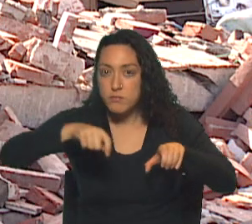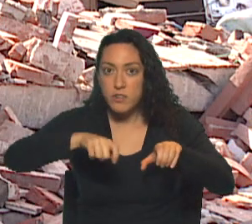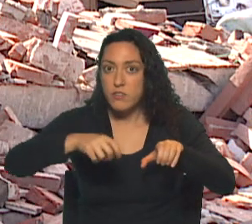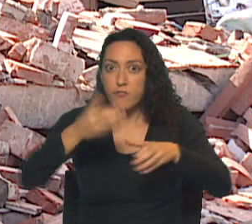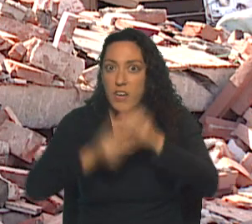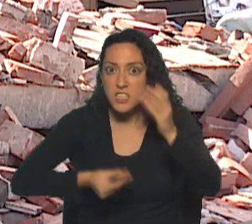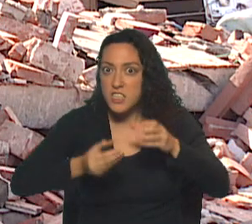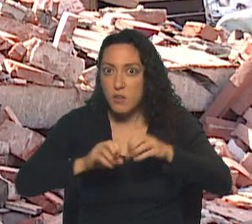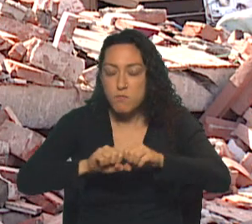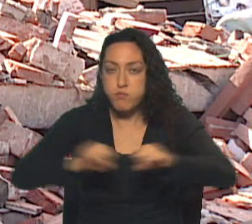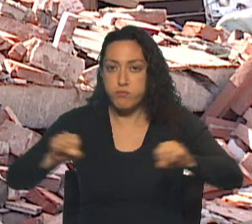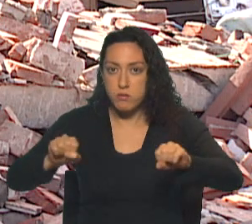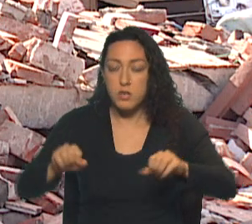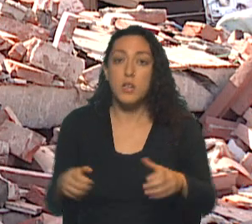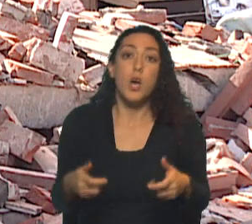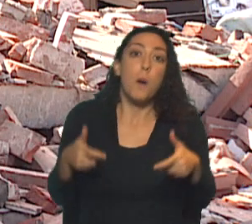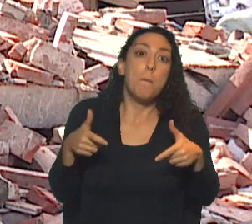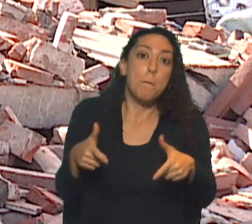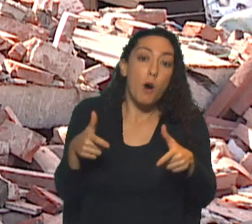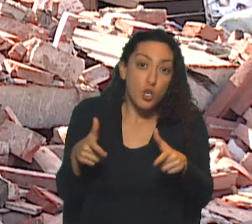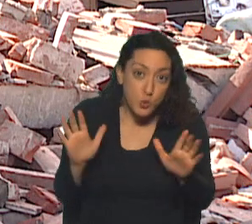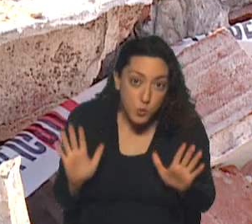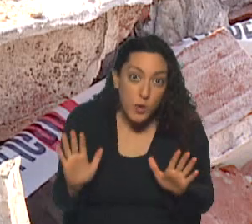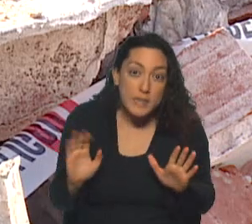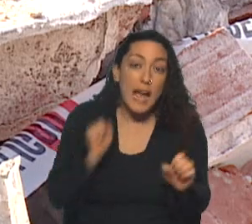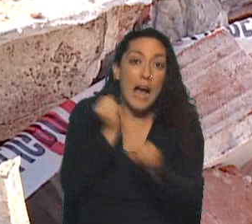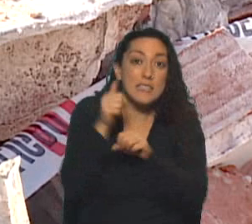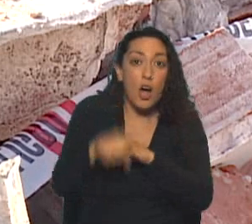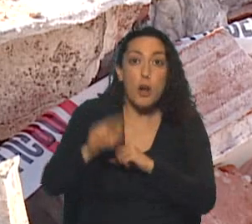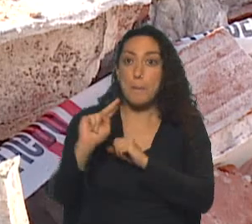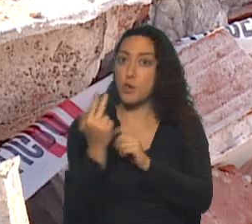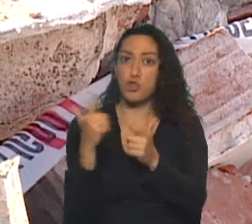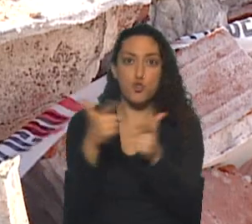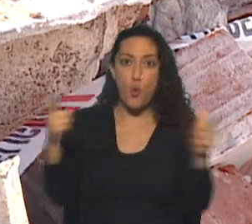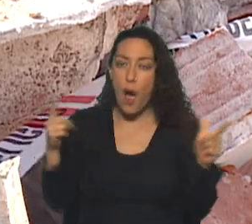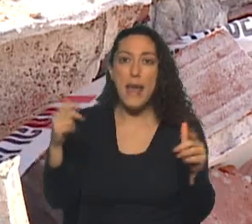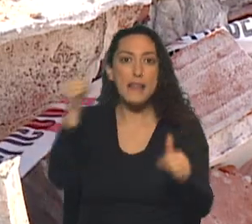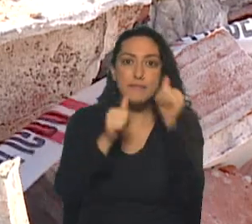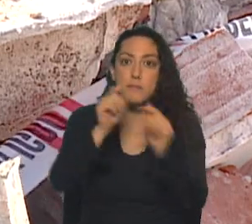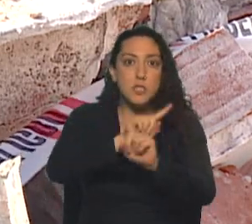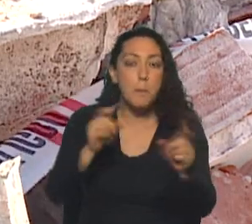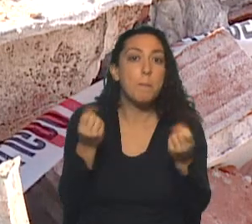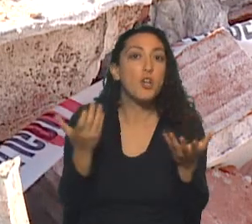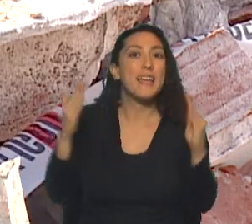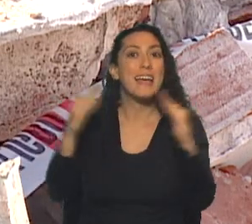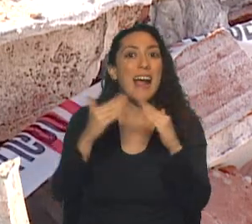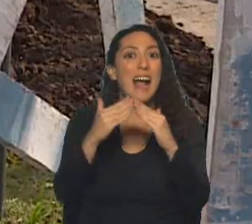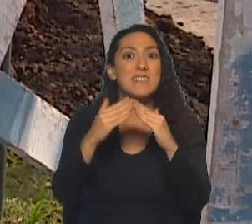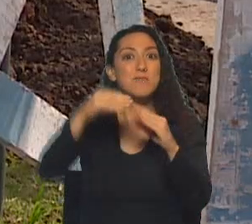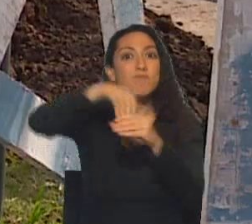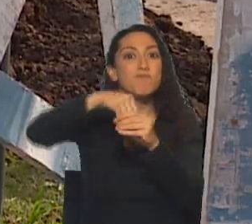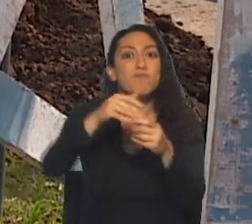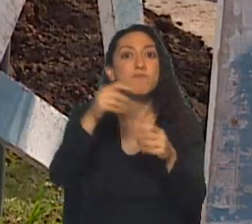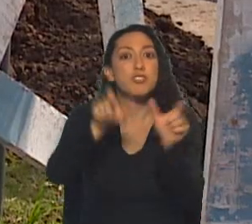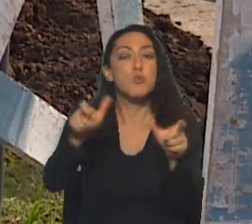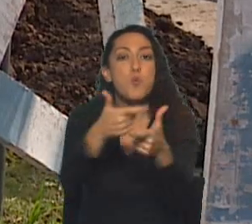zona. Afortunadamente, no se registraron víctimas fatales ni heridos, ya que la casa estaba desocupada. Defensa Civil